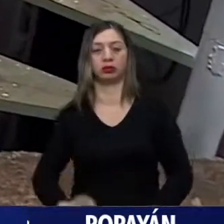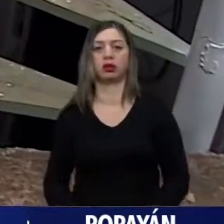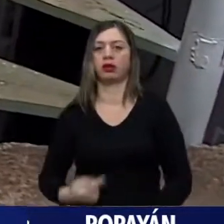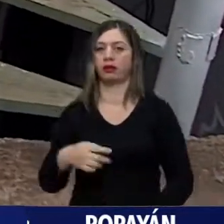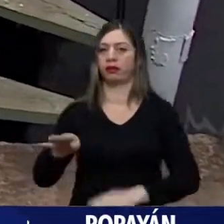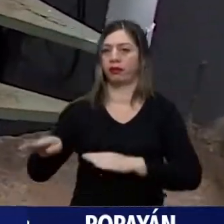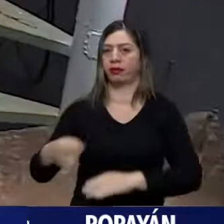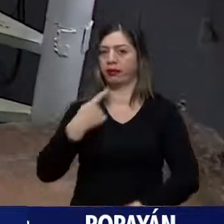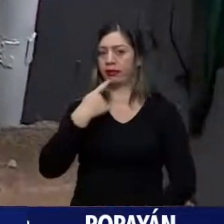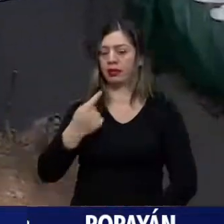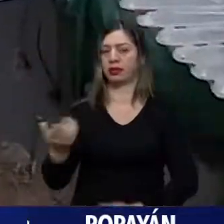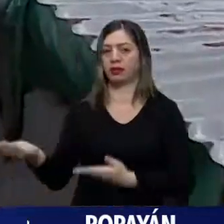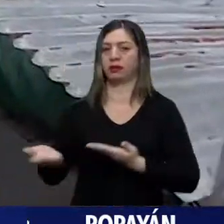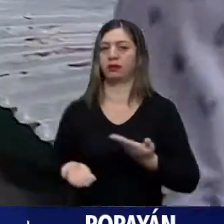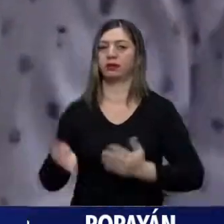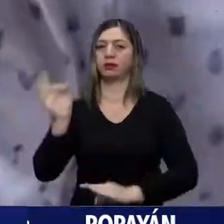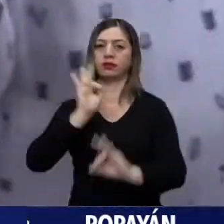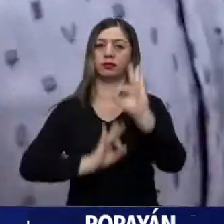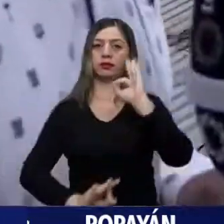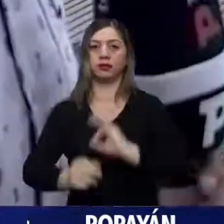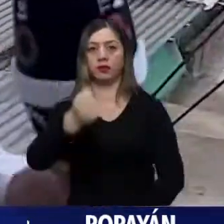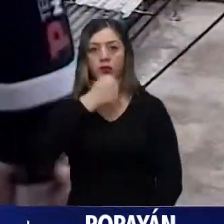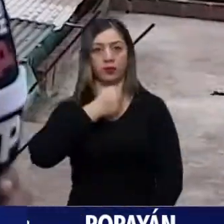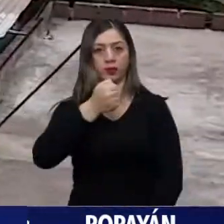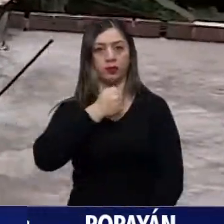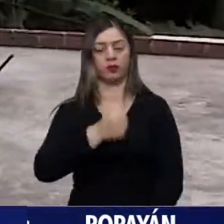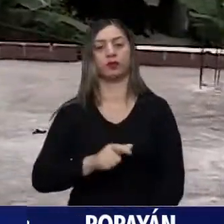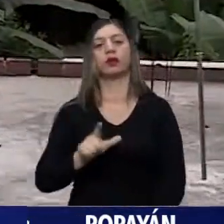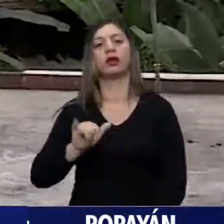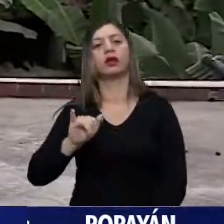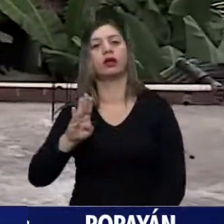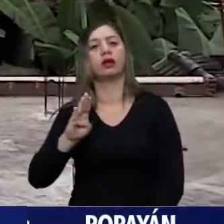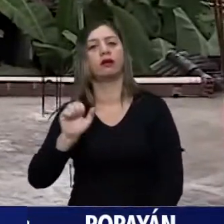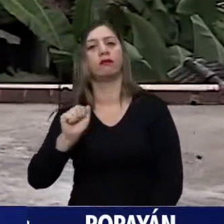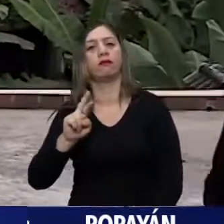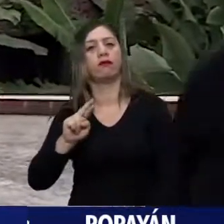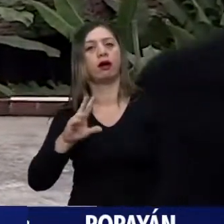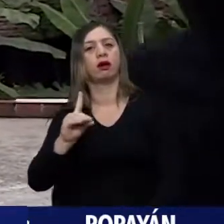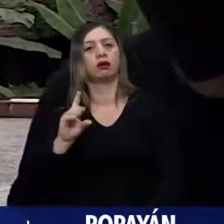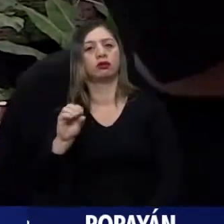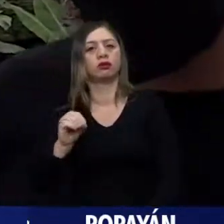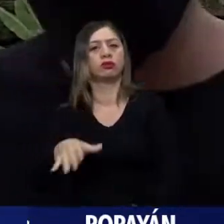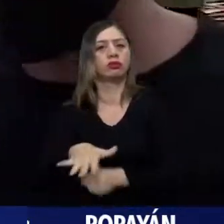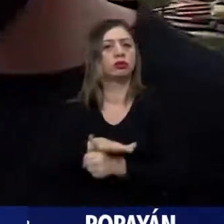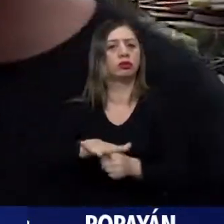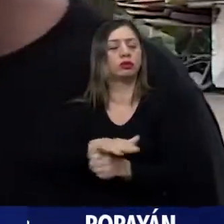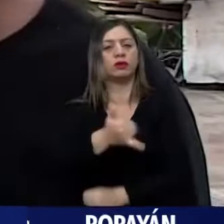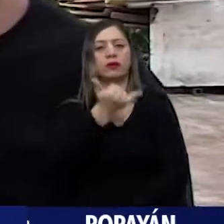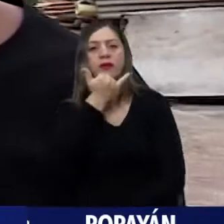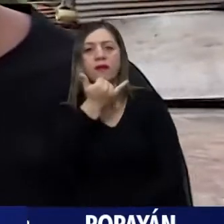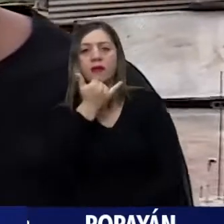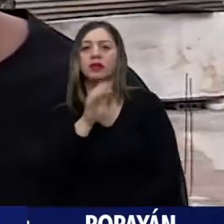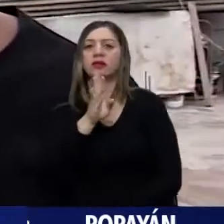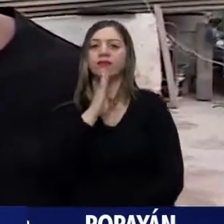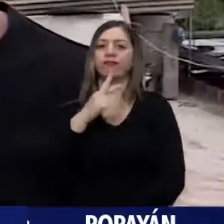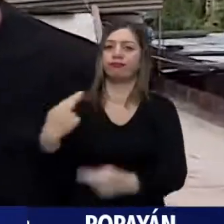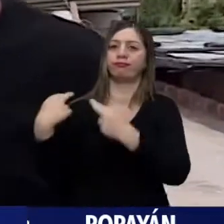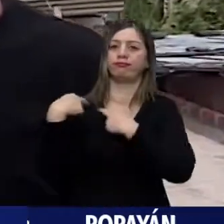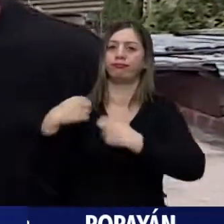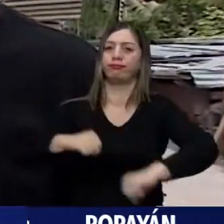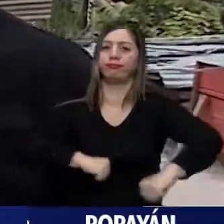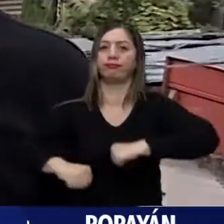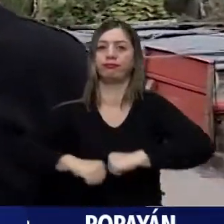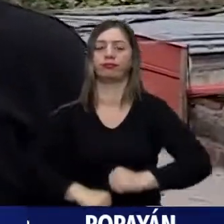vocero del sector. Bienvenido a Telepacífico Noticias. Libardo, ¿cuál es la situación? ¿Ustedes qué les han dicho? ¿Quién está a cargo de estas